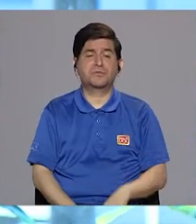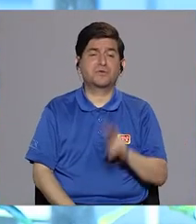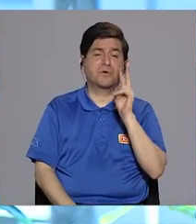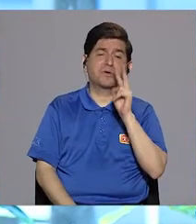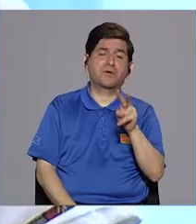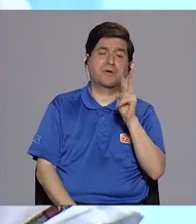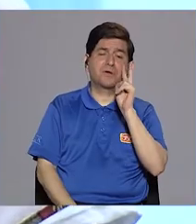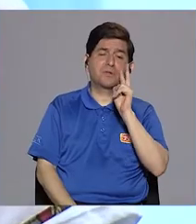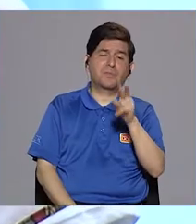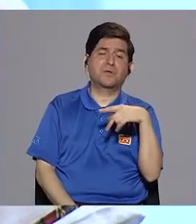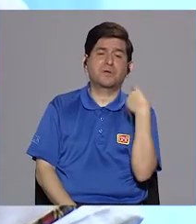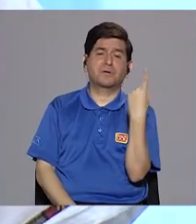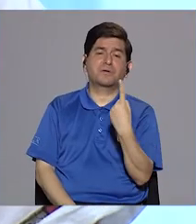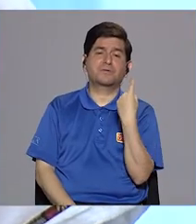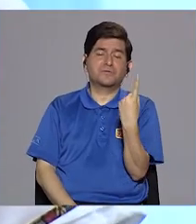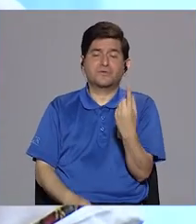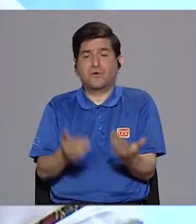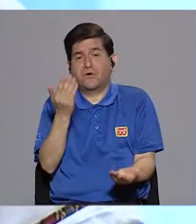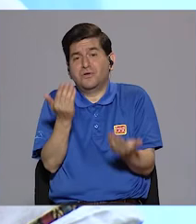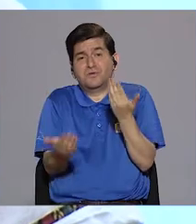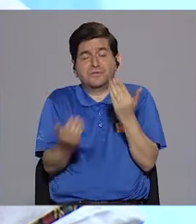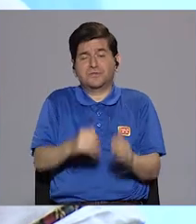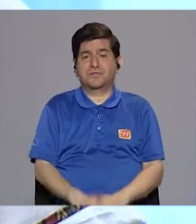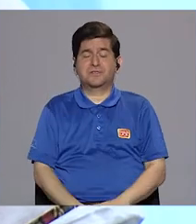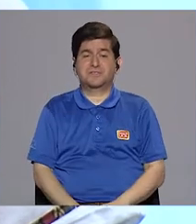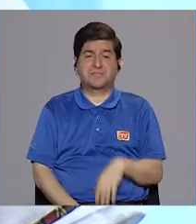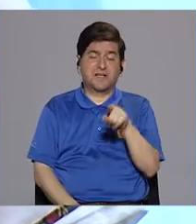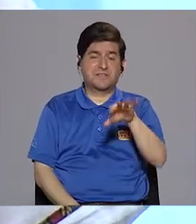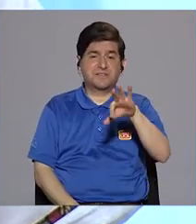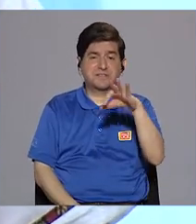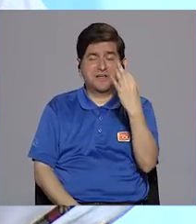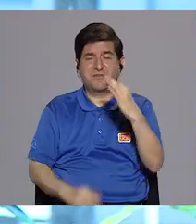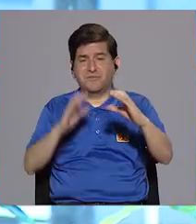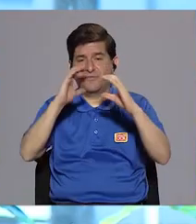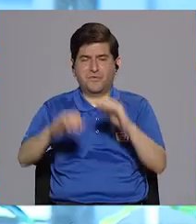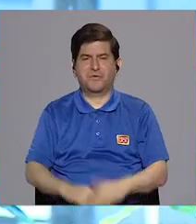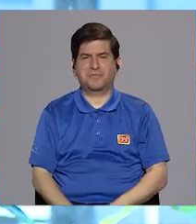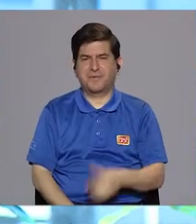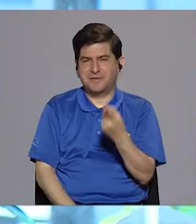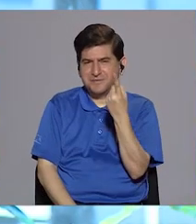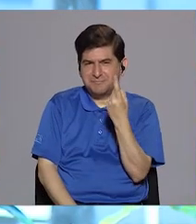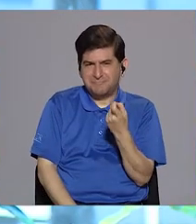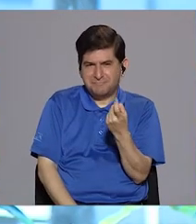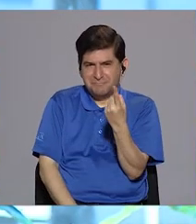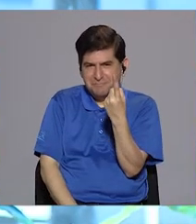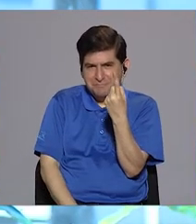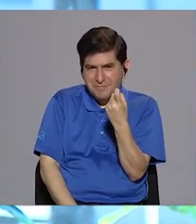gente mire solamente en los medios, digamos, ¿no? Me quedo viendo